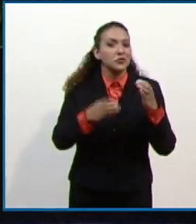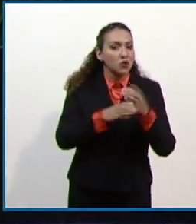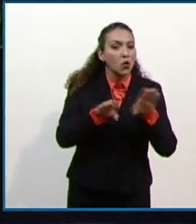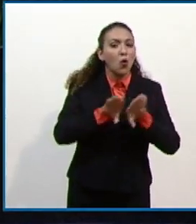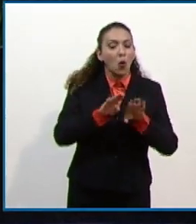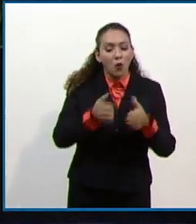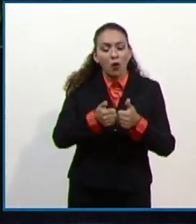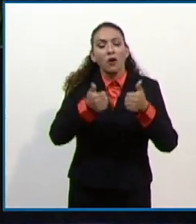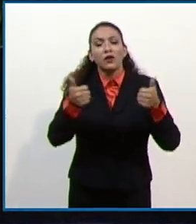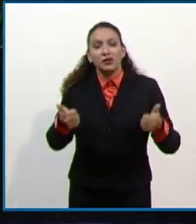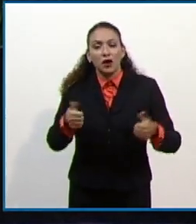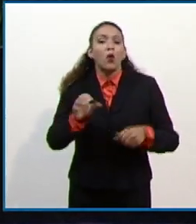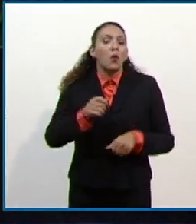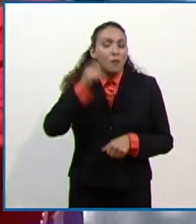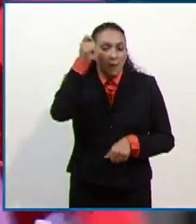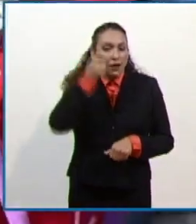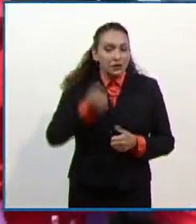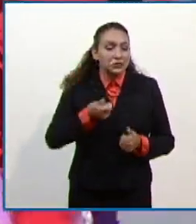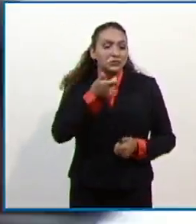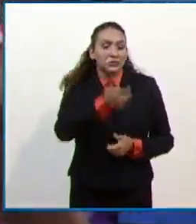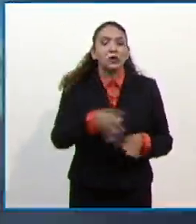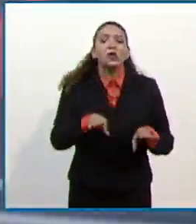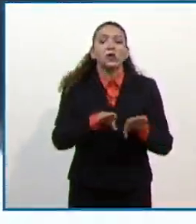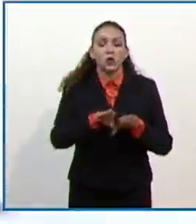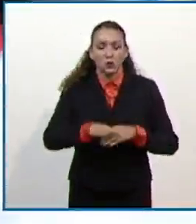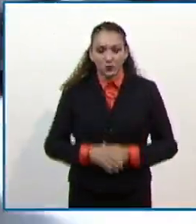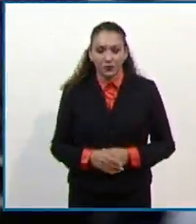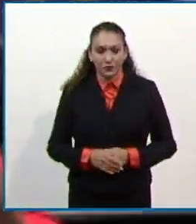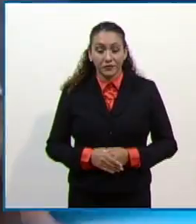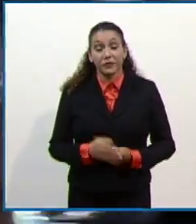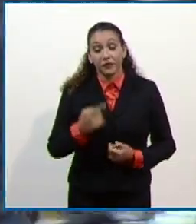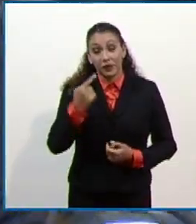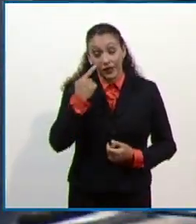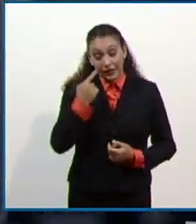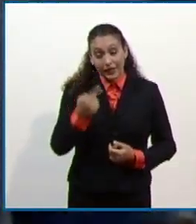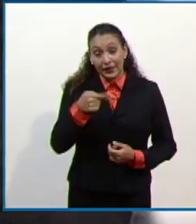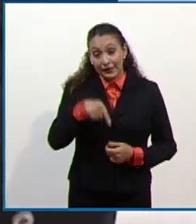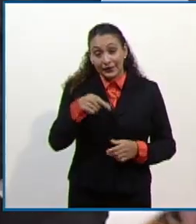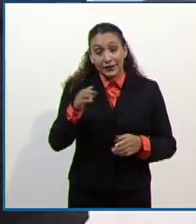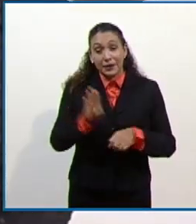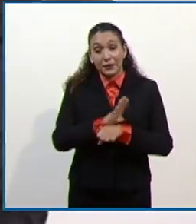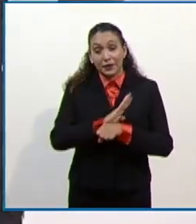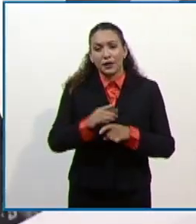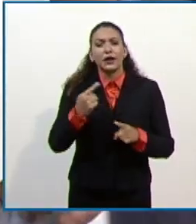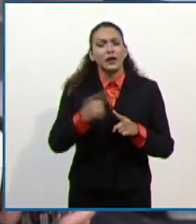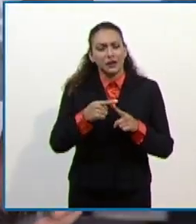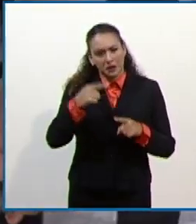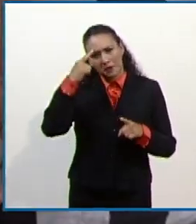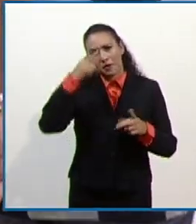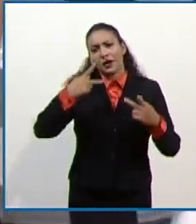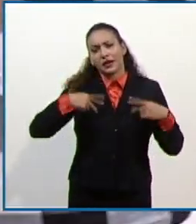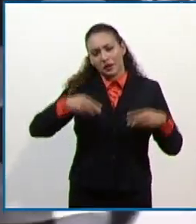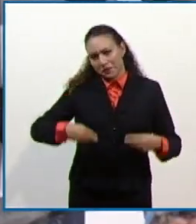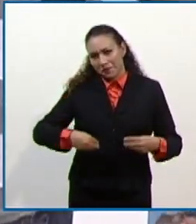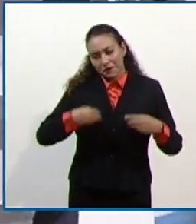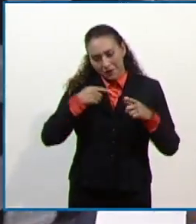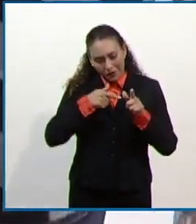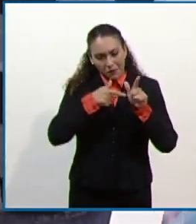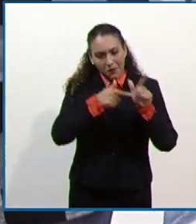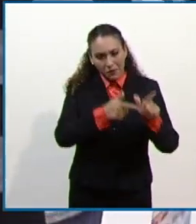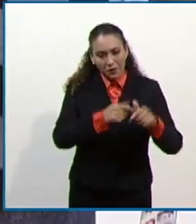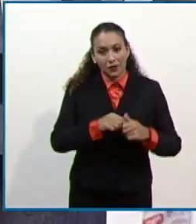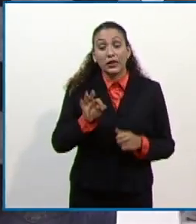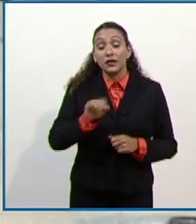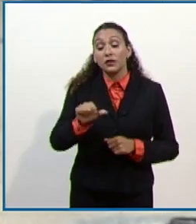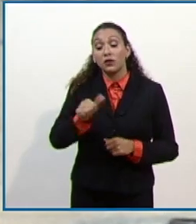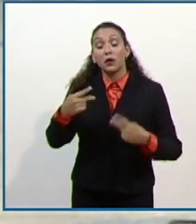la compensación económica. Explicó que si bien este beneficio busca compensar el costo de oportunidad del cónyuge que se dedicó al trabajo